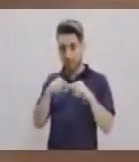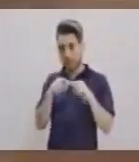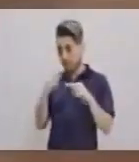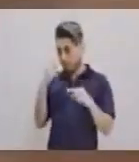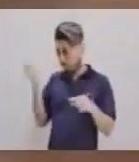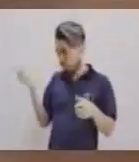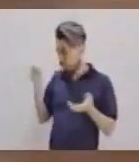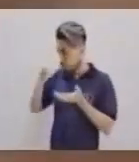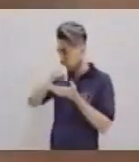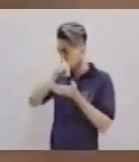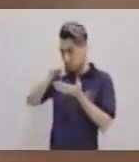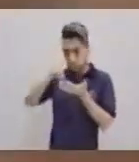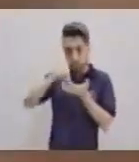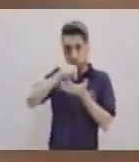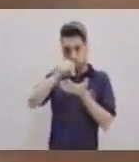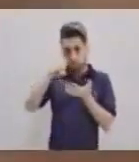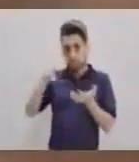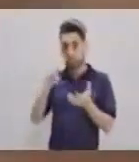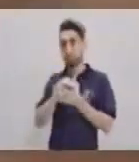Entonces, como pueden ver,